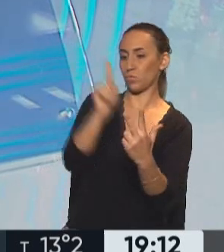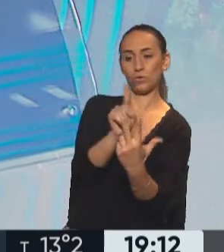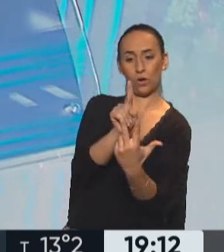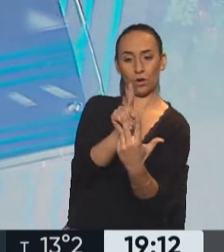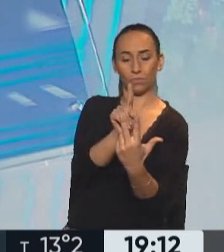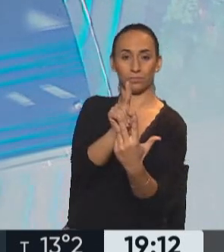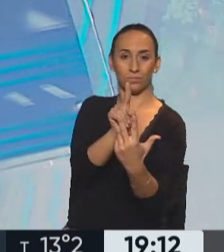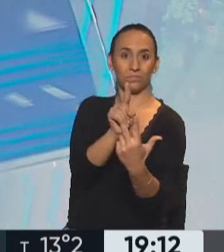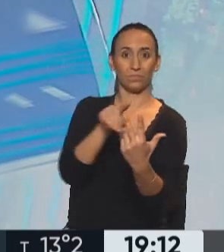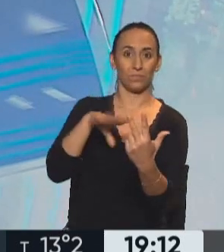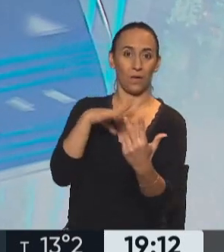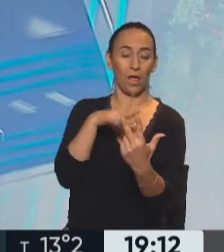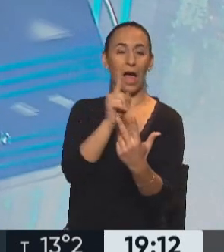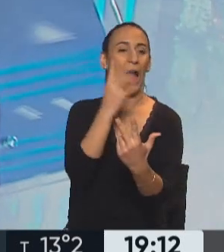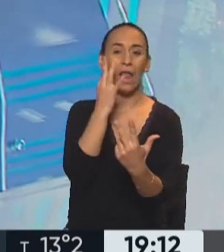en alguna sala